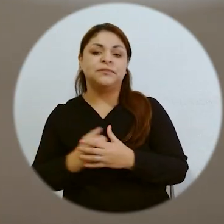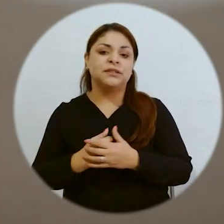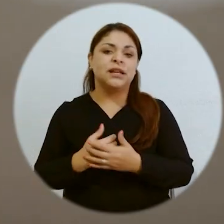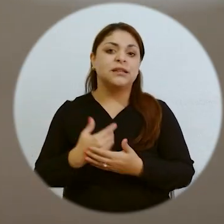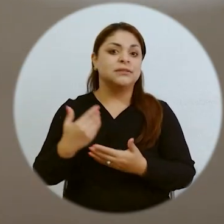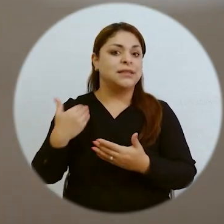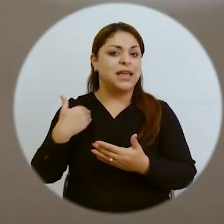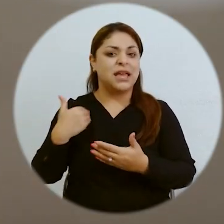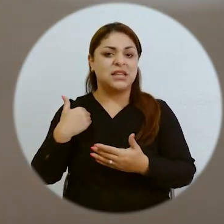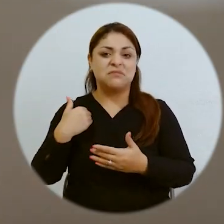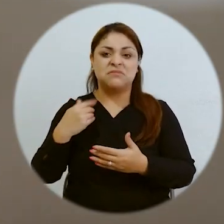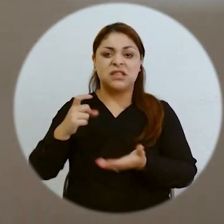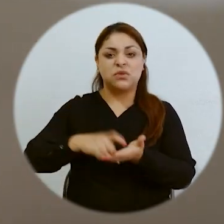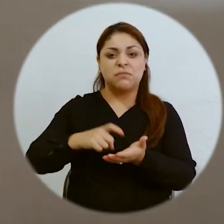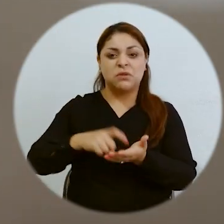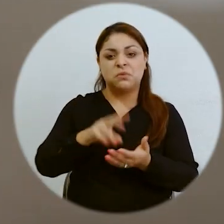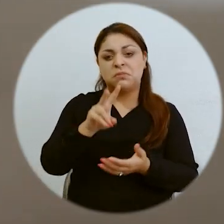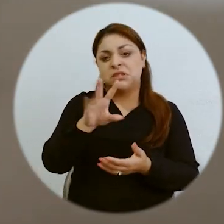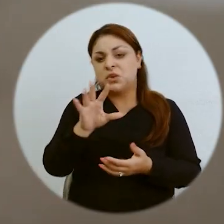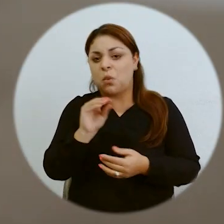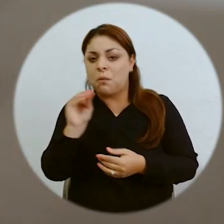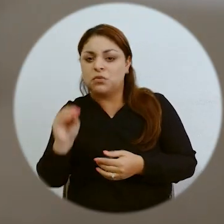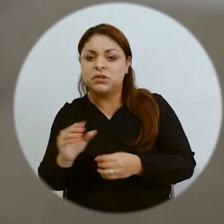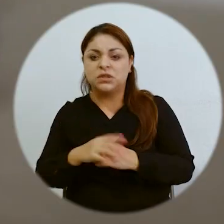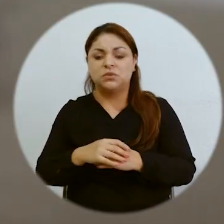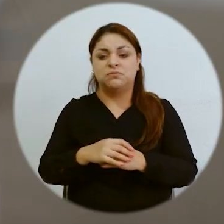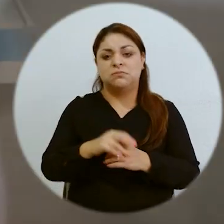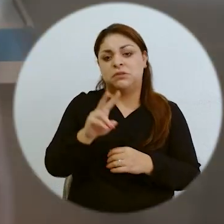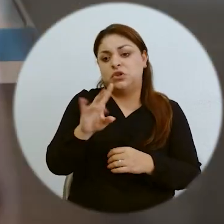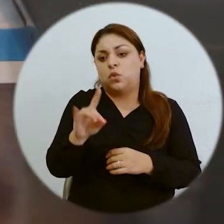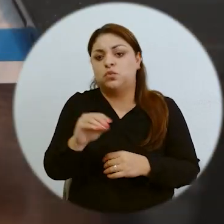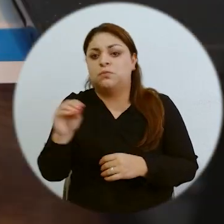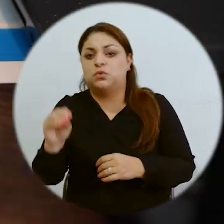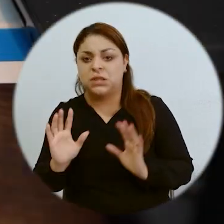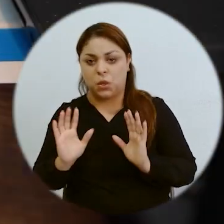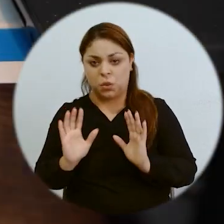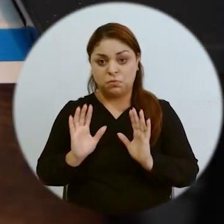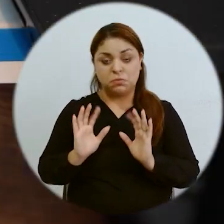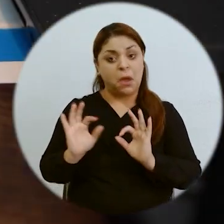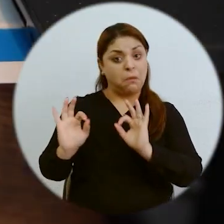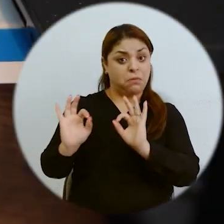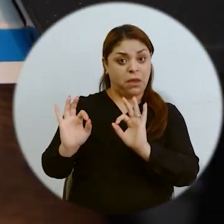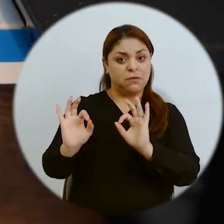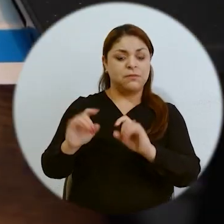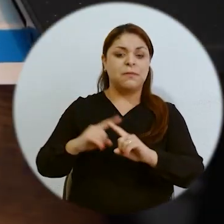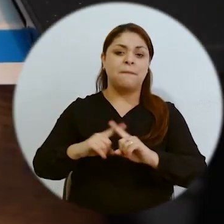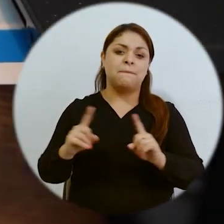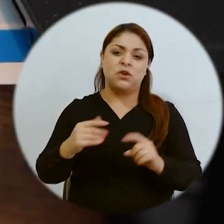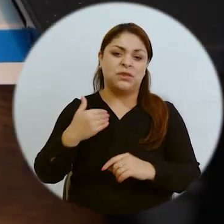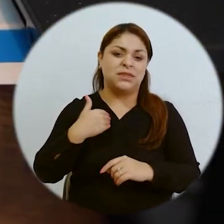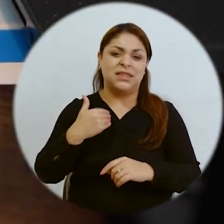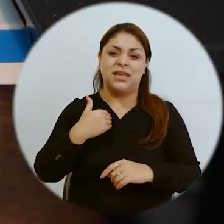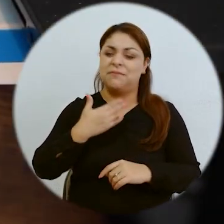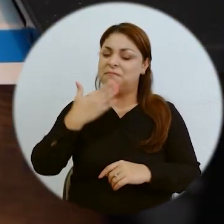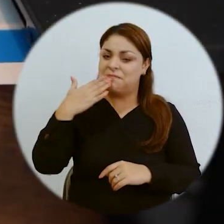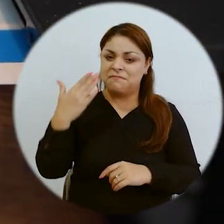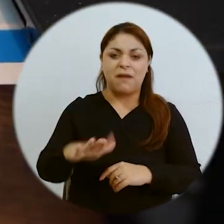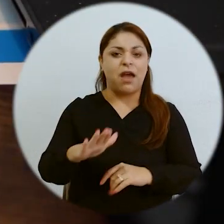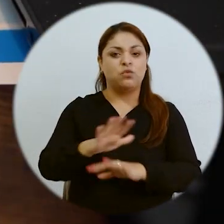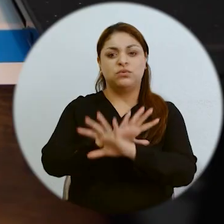bajo, es un endeudamiento controlado porque las personas han adoptado hábitos financieros